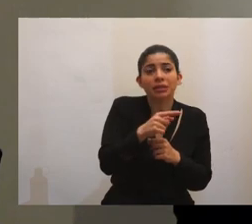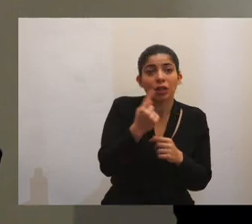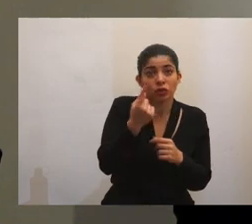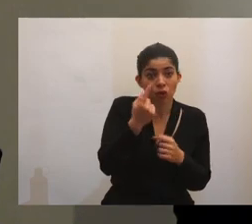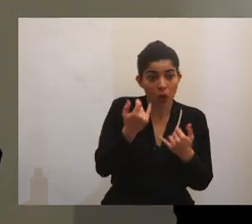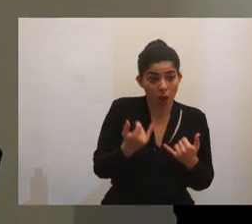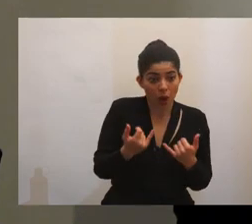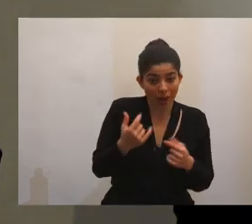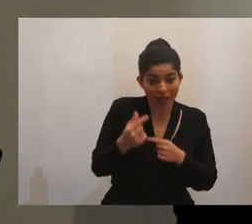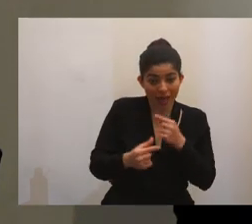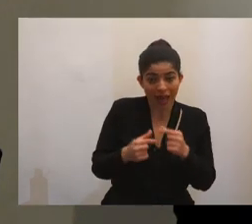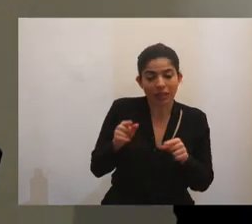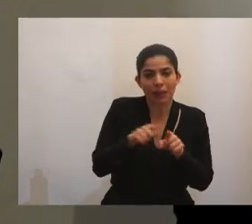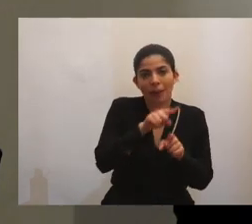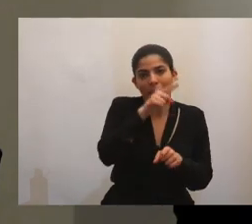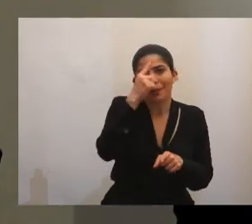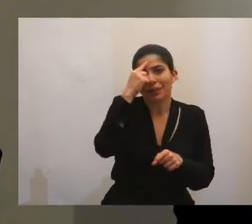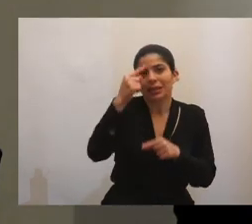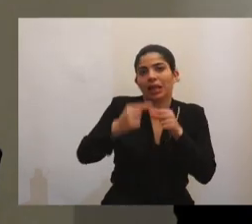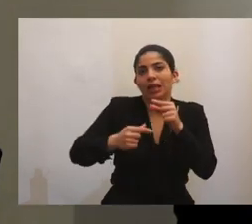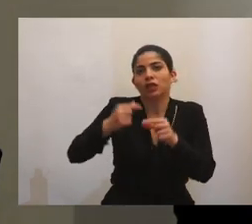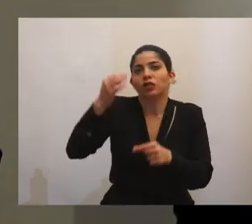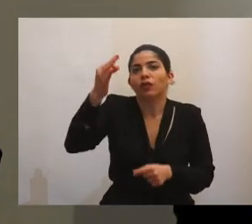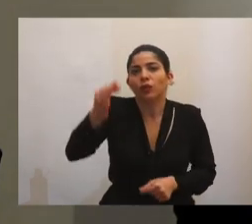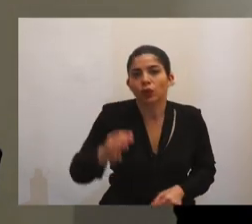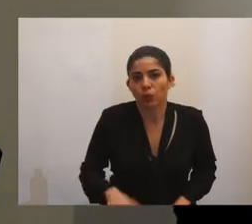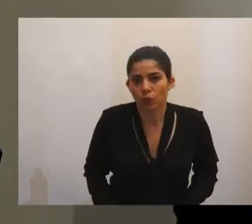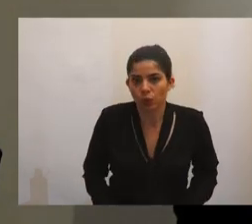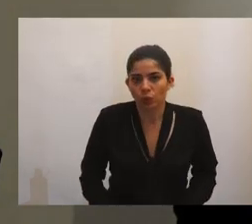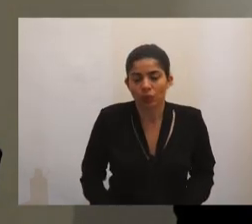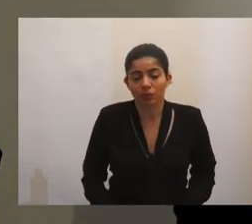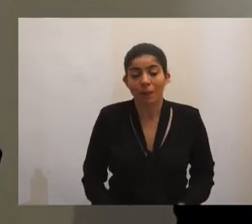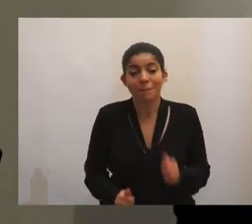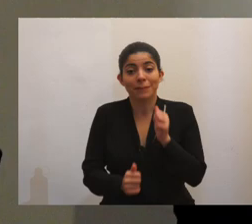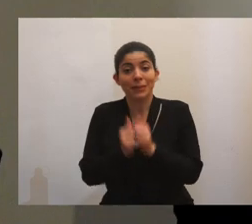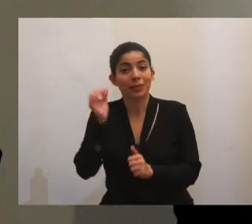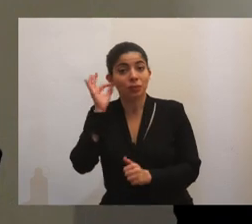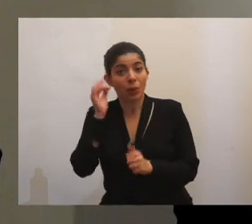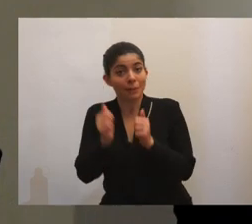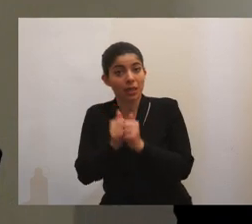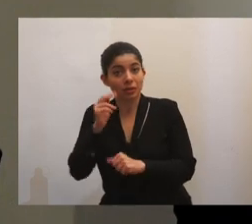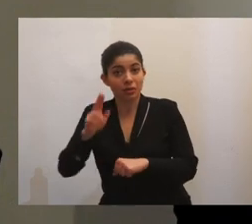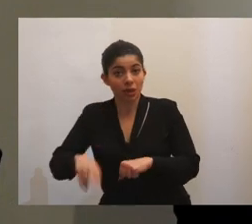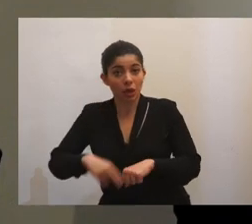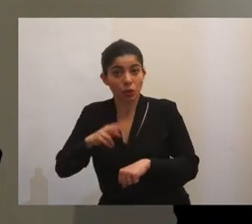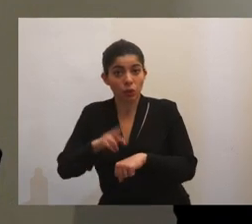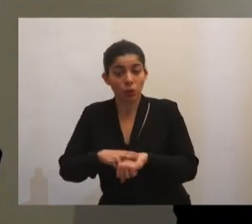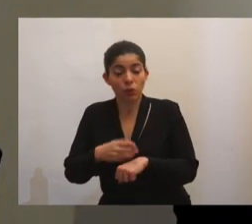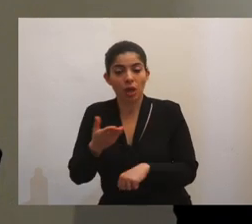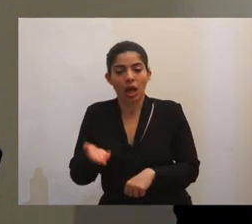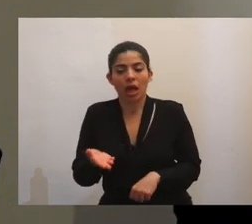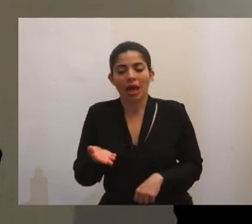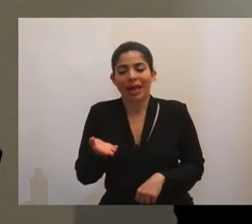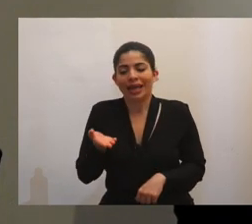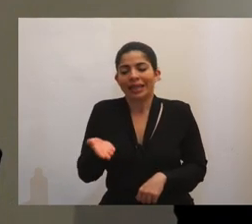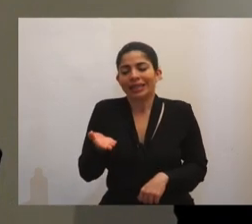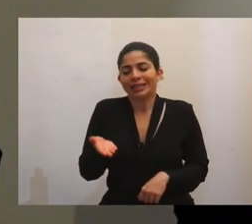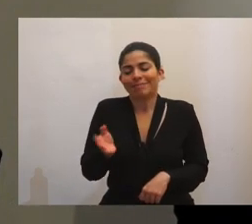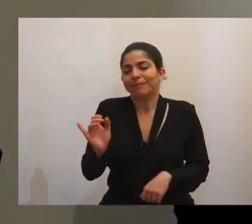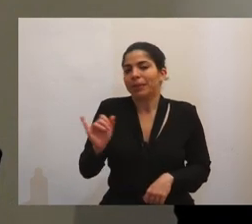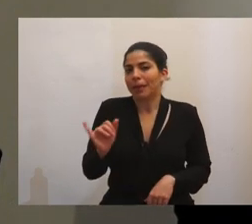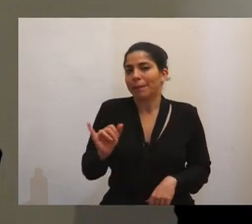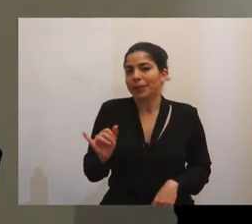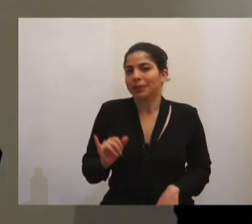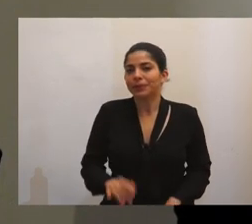presente, sino en las generaciones del futuro. Más mujeres, más natura, es